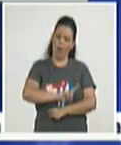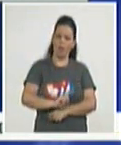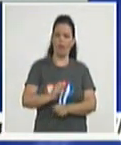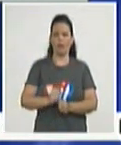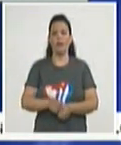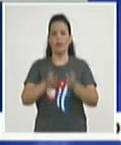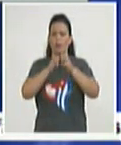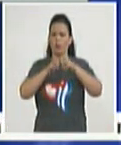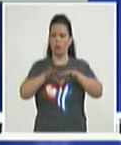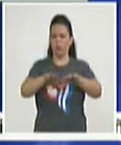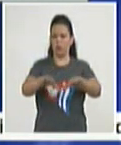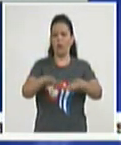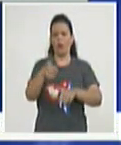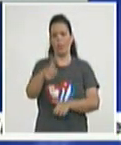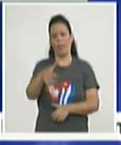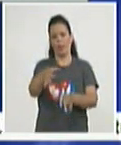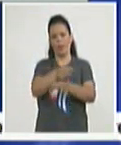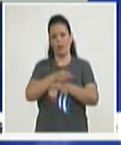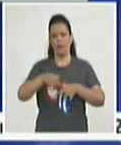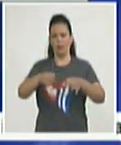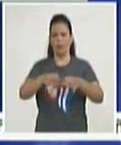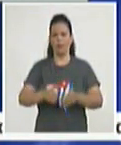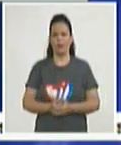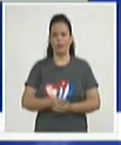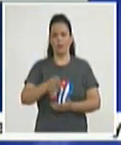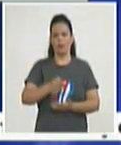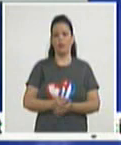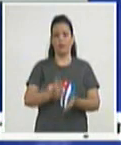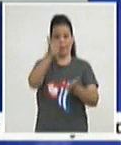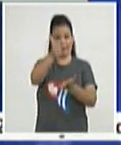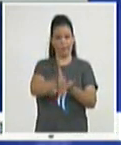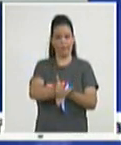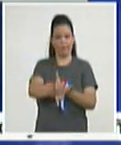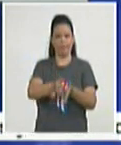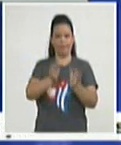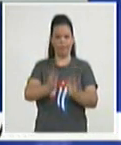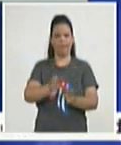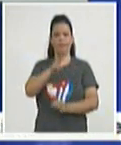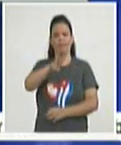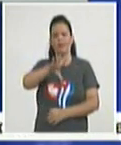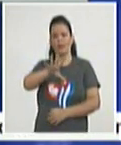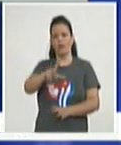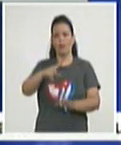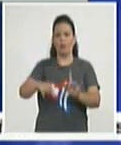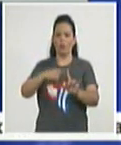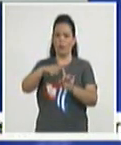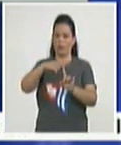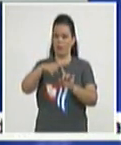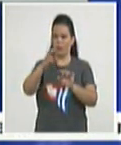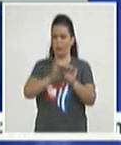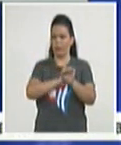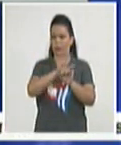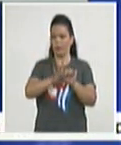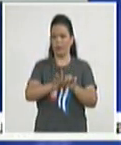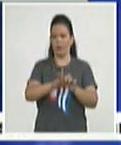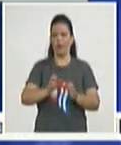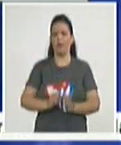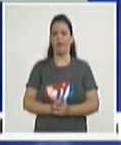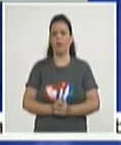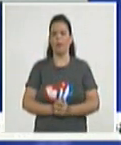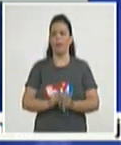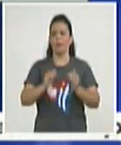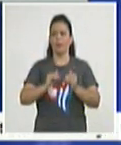una transmisión en sus 10 municipios. Ciego de Ávila confirma 25 enfermos de COVID-19, le sigue